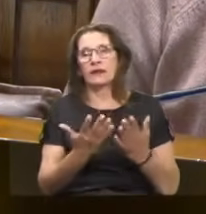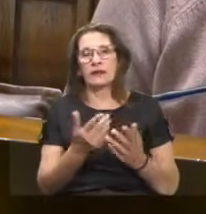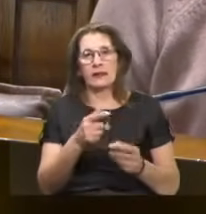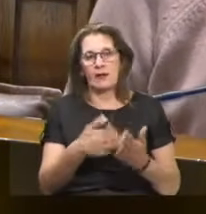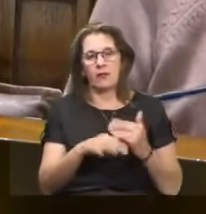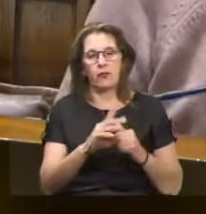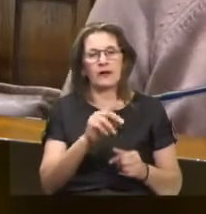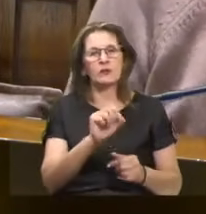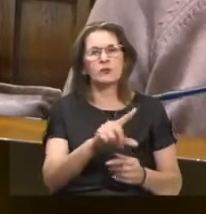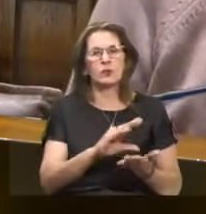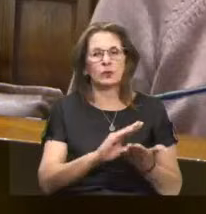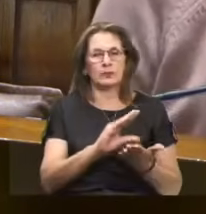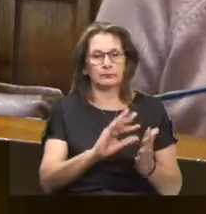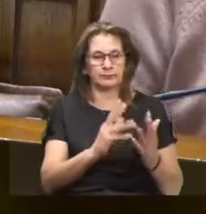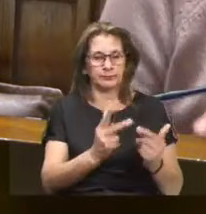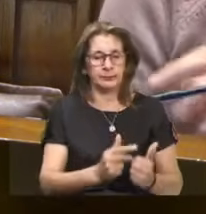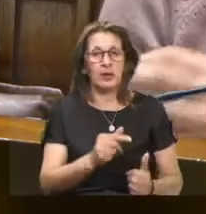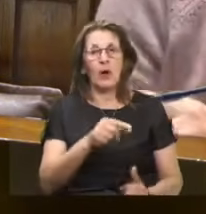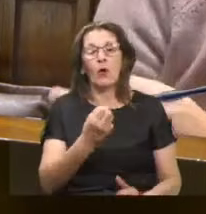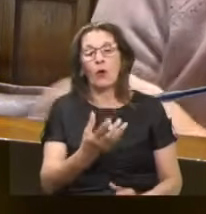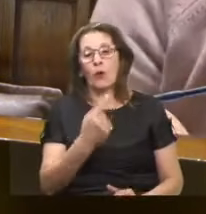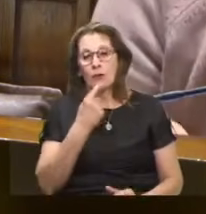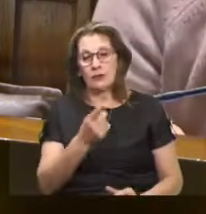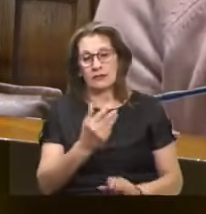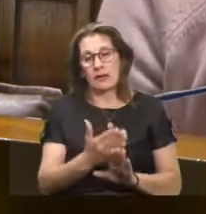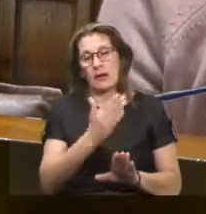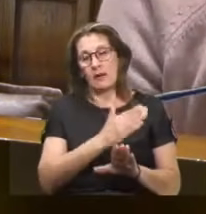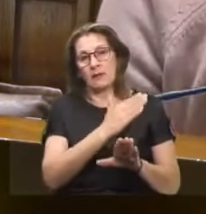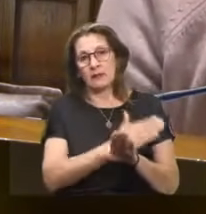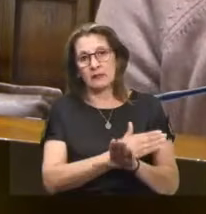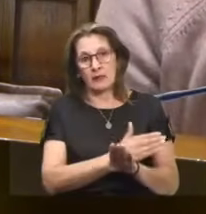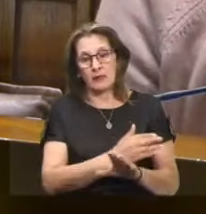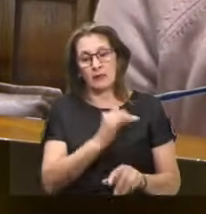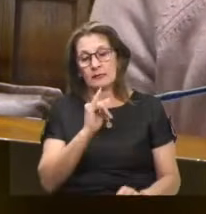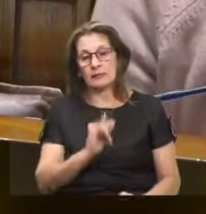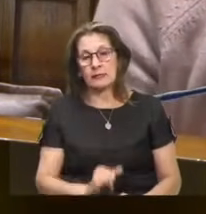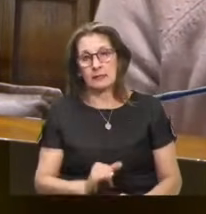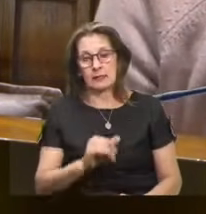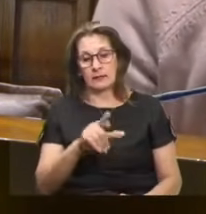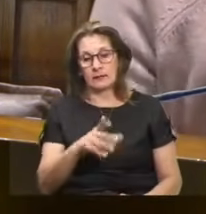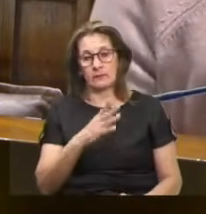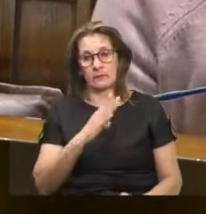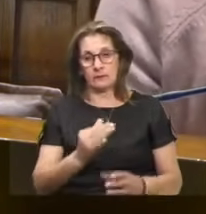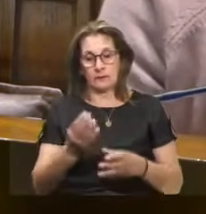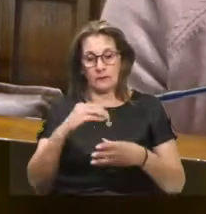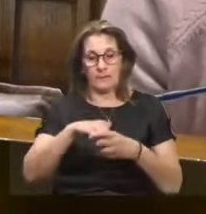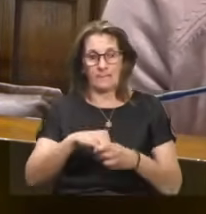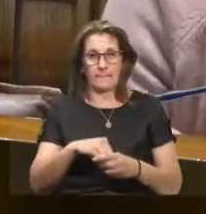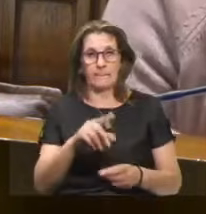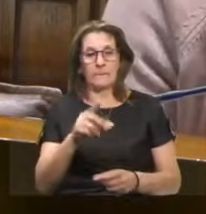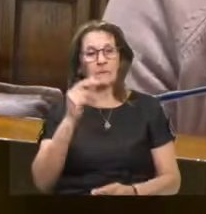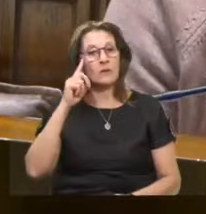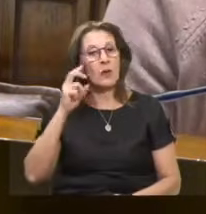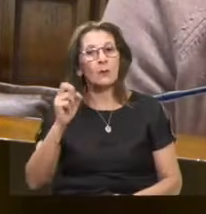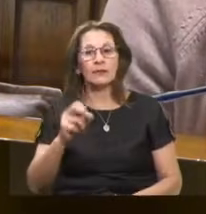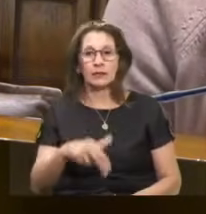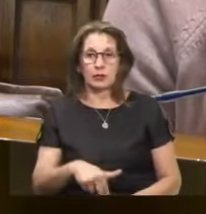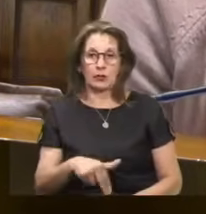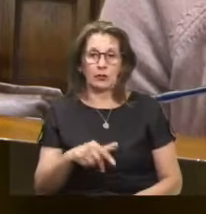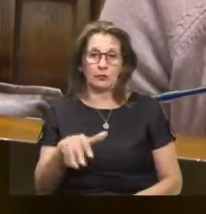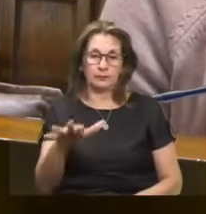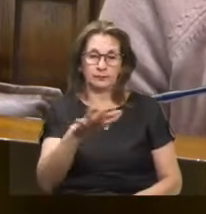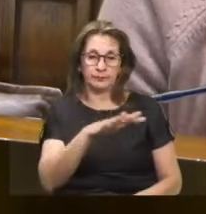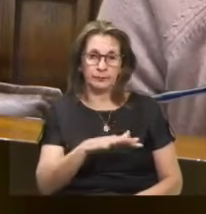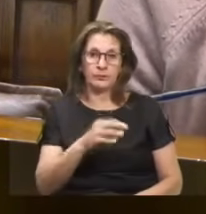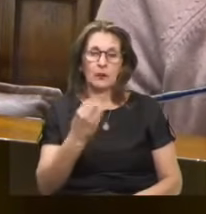financiación. Como ha sucedido en el pasado, en casos que incluso trascendieron a la opinión pública, cuando